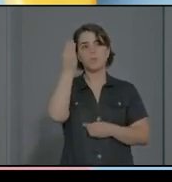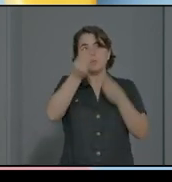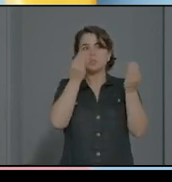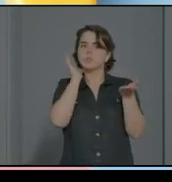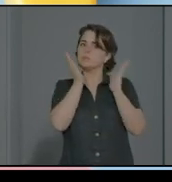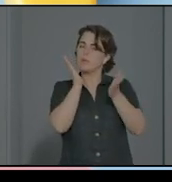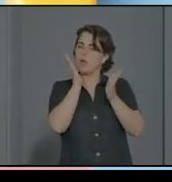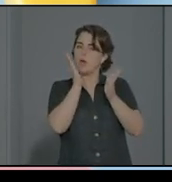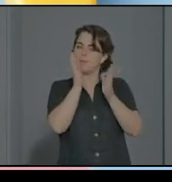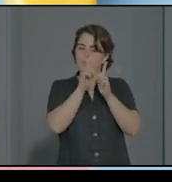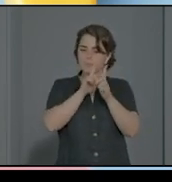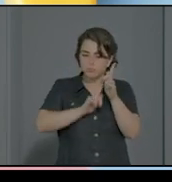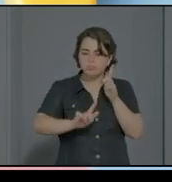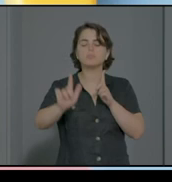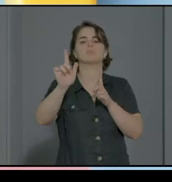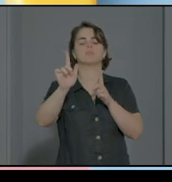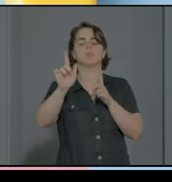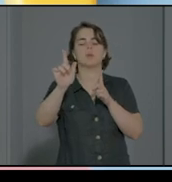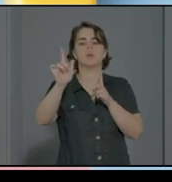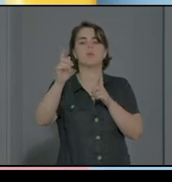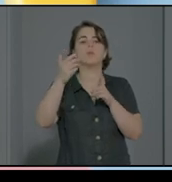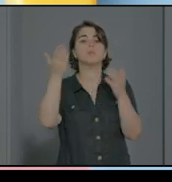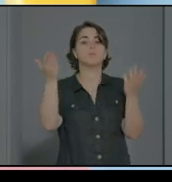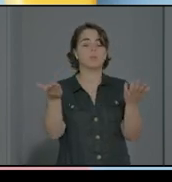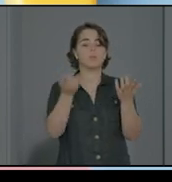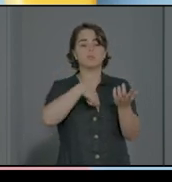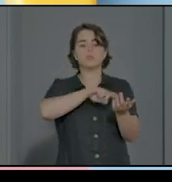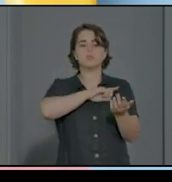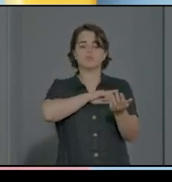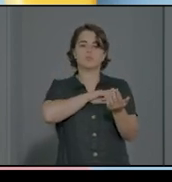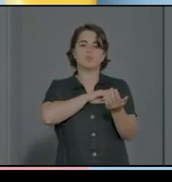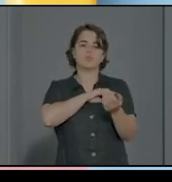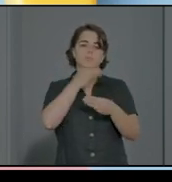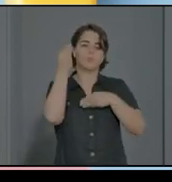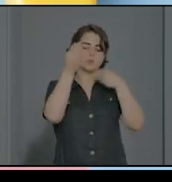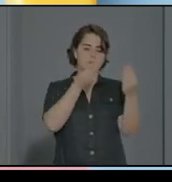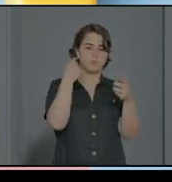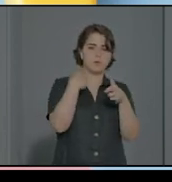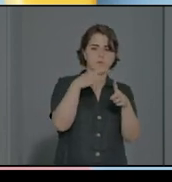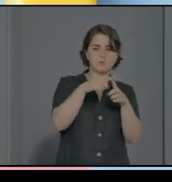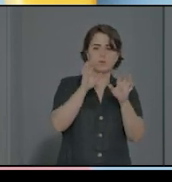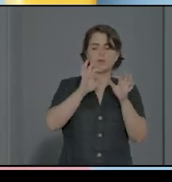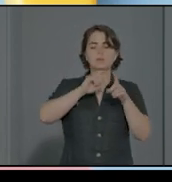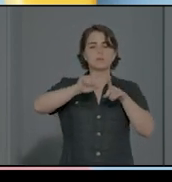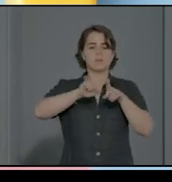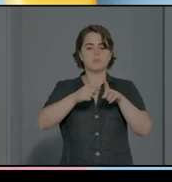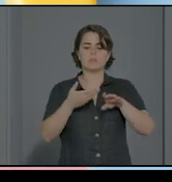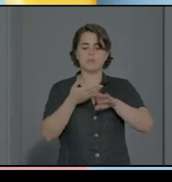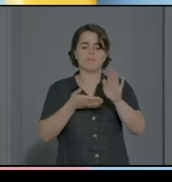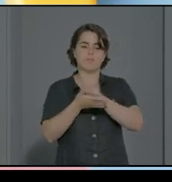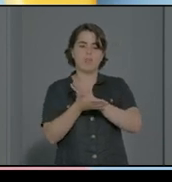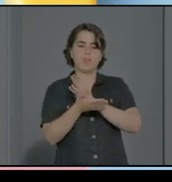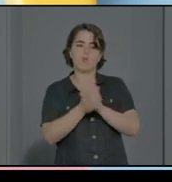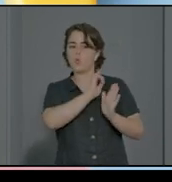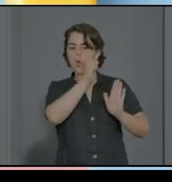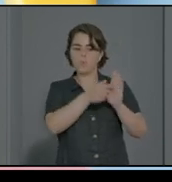plazo que considere unos elementos de este tipo, sin estar basada al 100% en esto, pero que